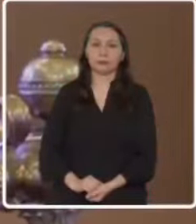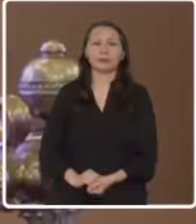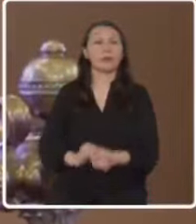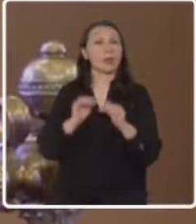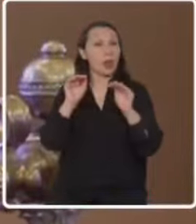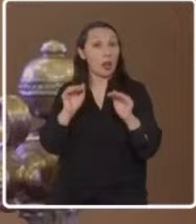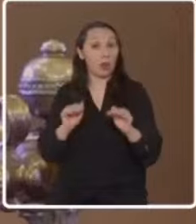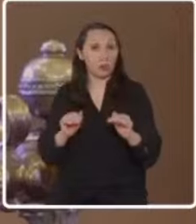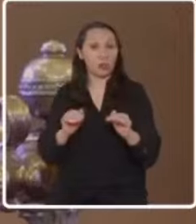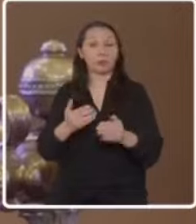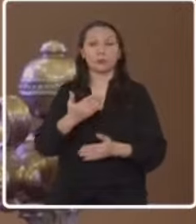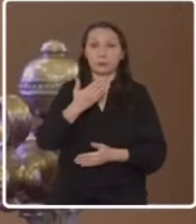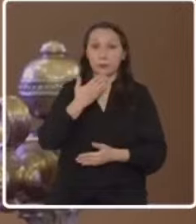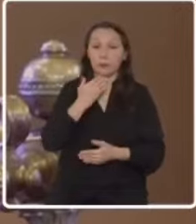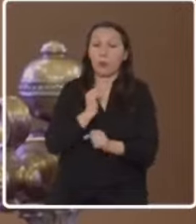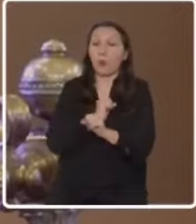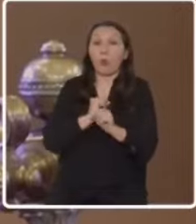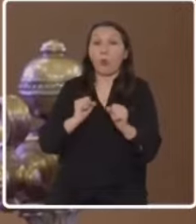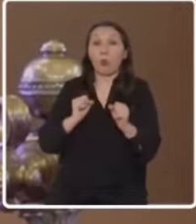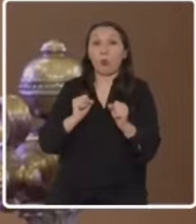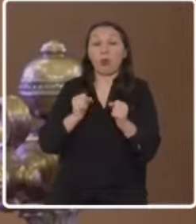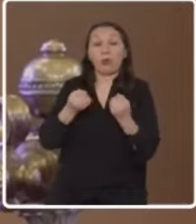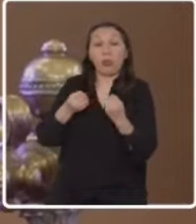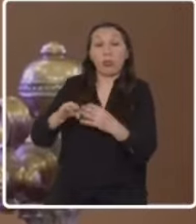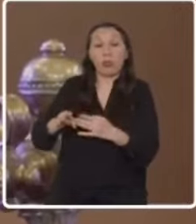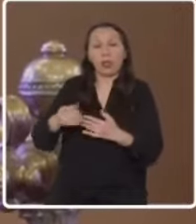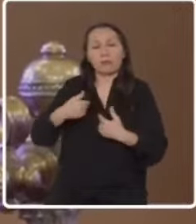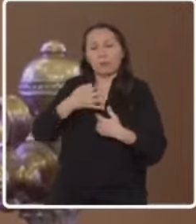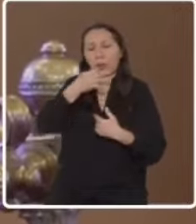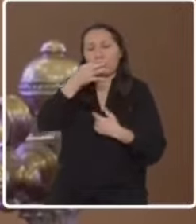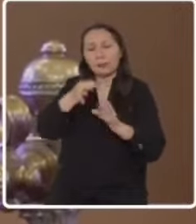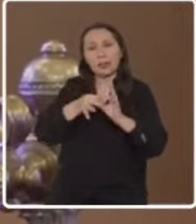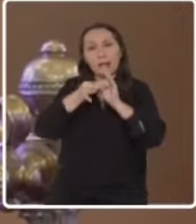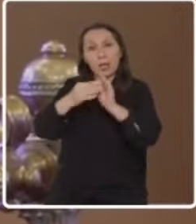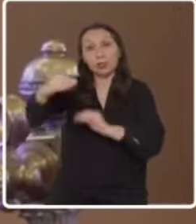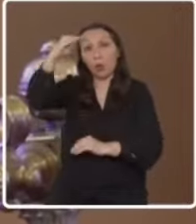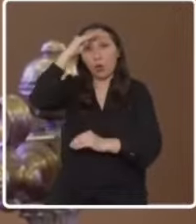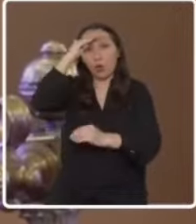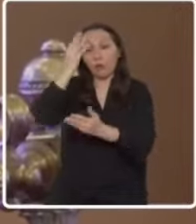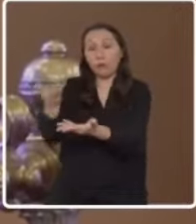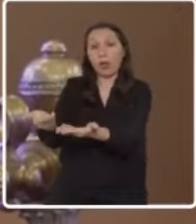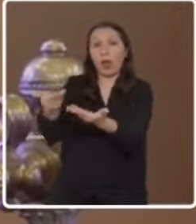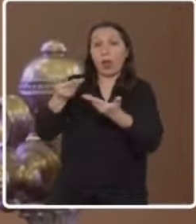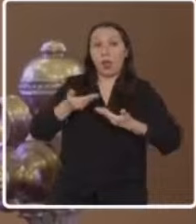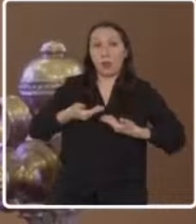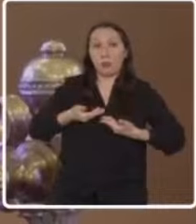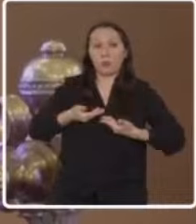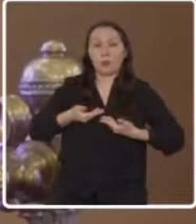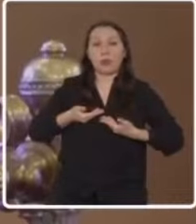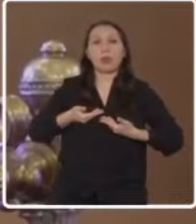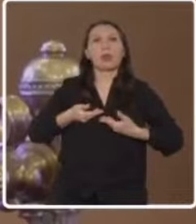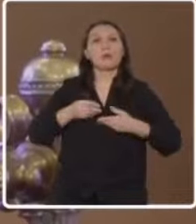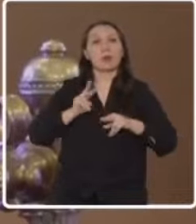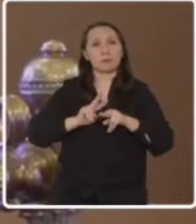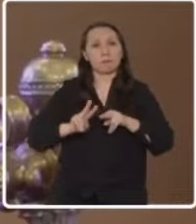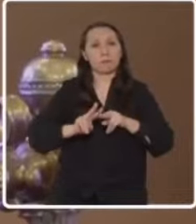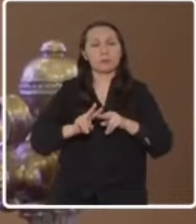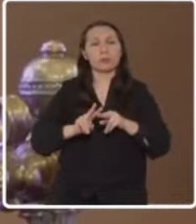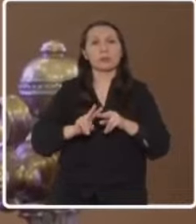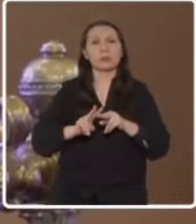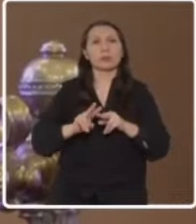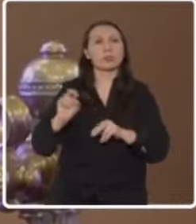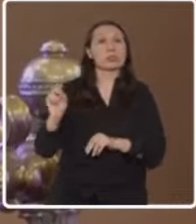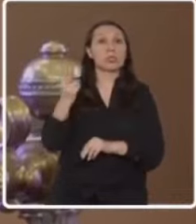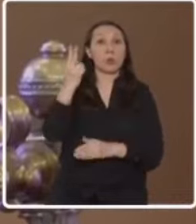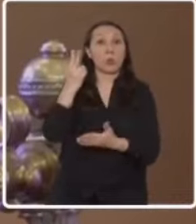Del mismo modo, no puedo dejar de reconocer mi gratitud por la confianza que depositó en mí para ejercer durante